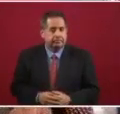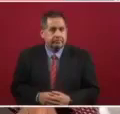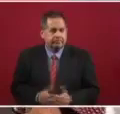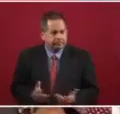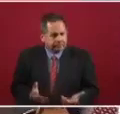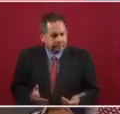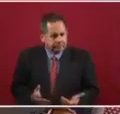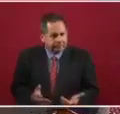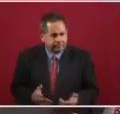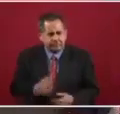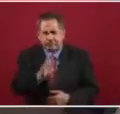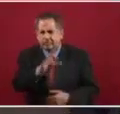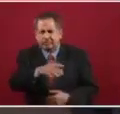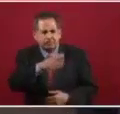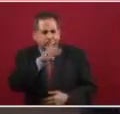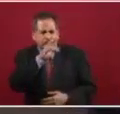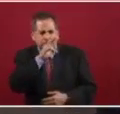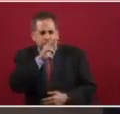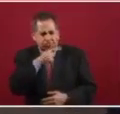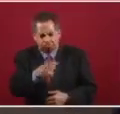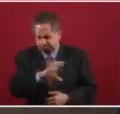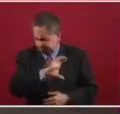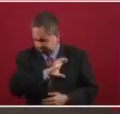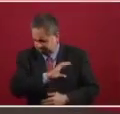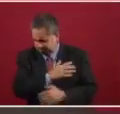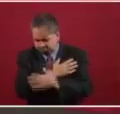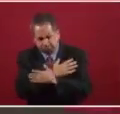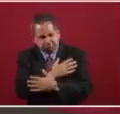Le digo, ni te preocupes, lo abracé.